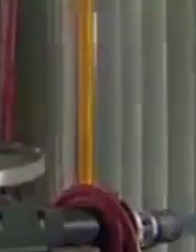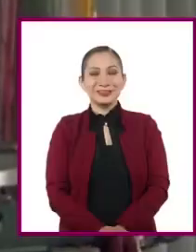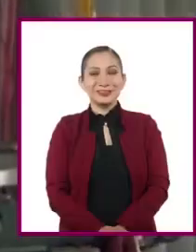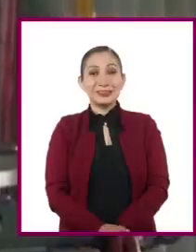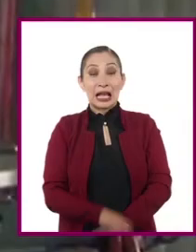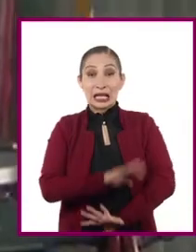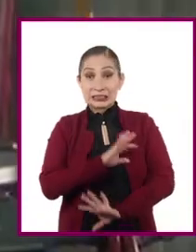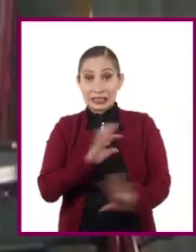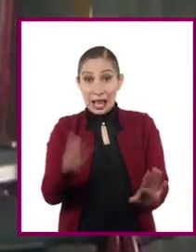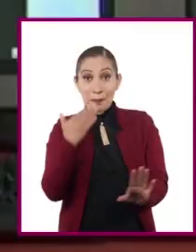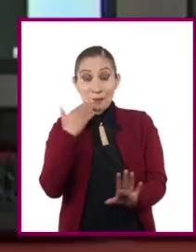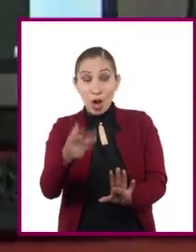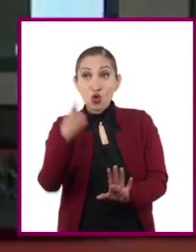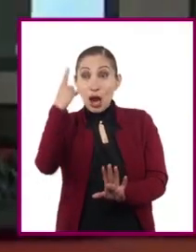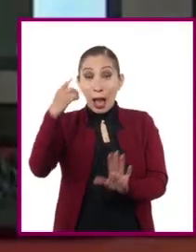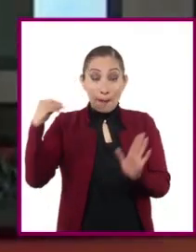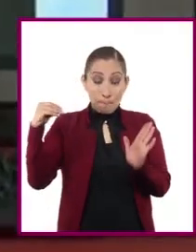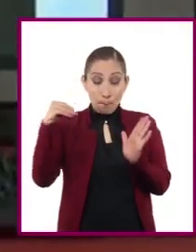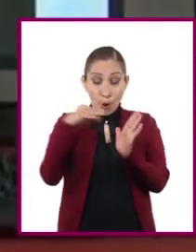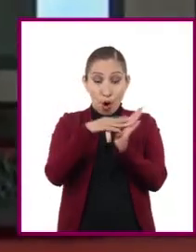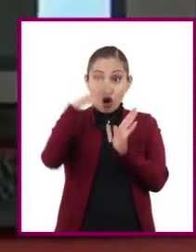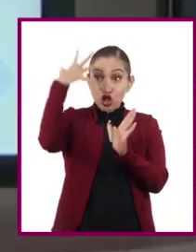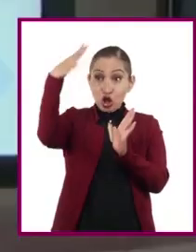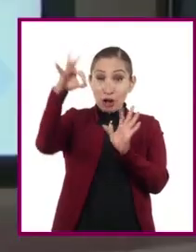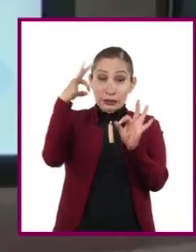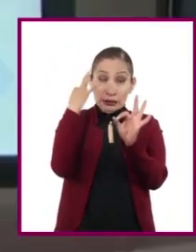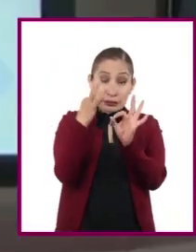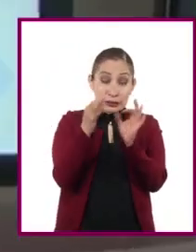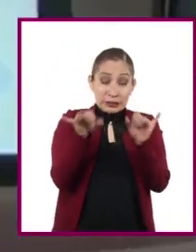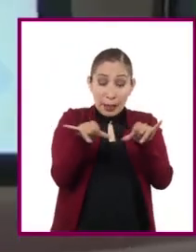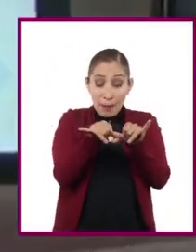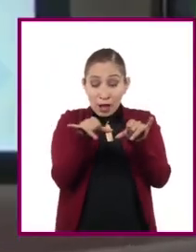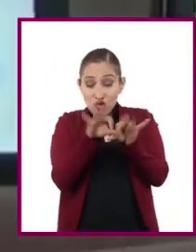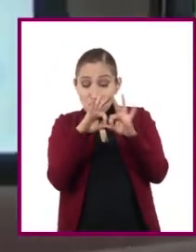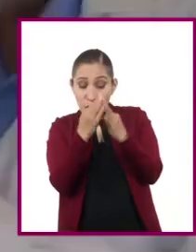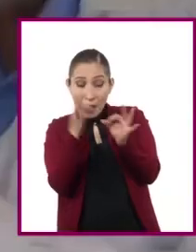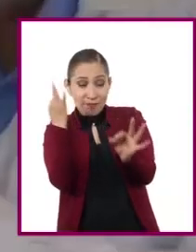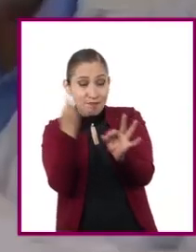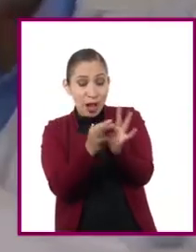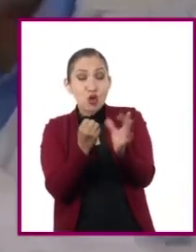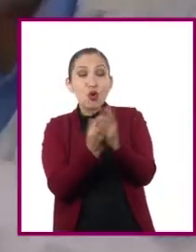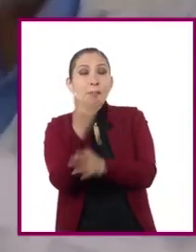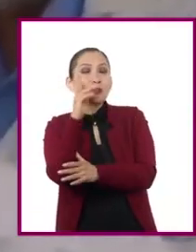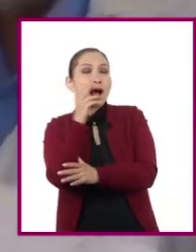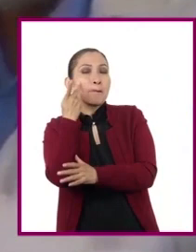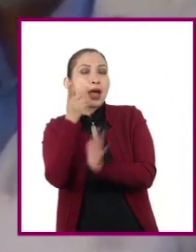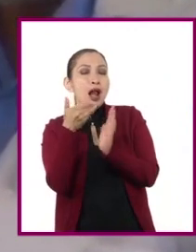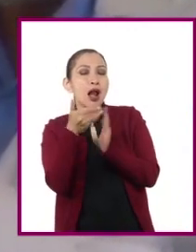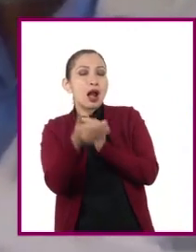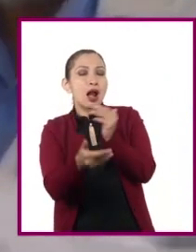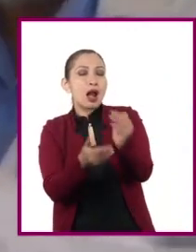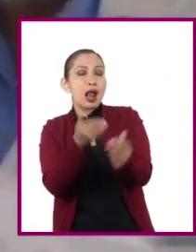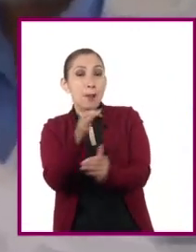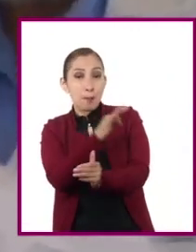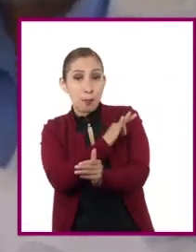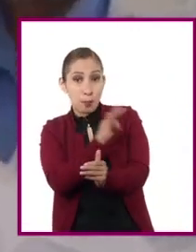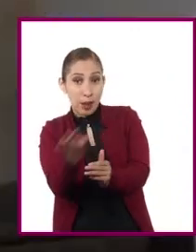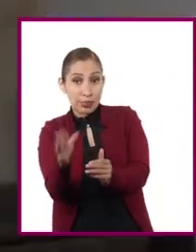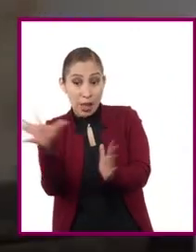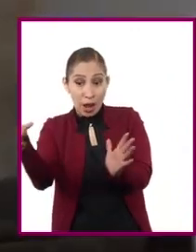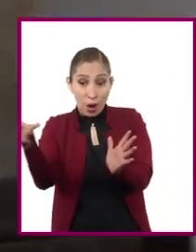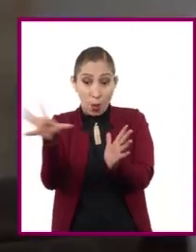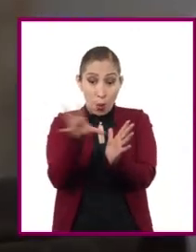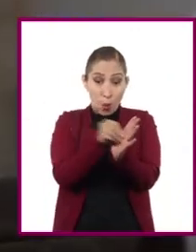Una vez conseguida una mancha solar de forma y tamaño correctos, se hicieron nuevas pruebas para explorar las capacidades